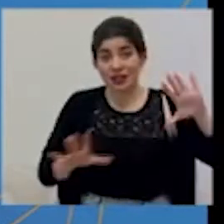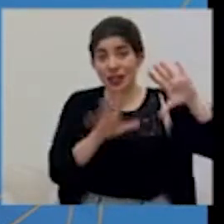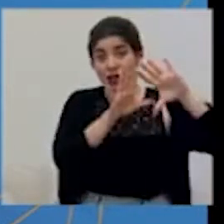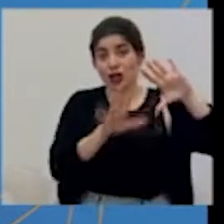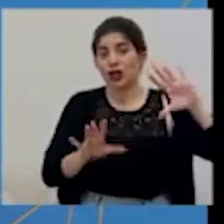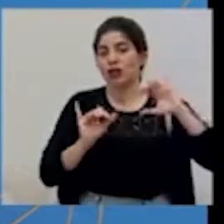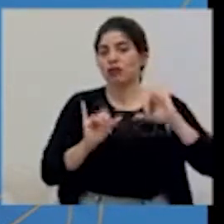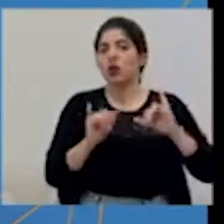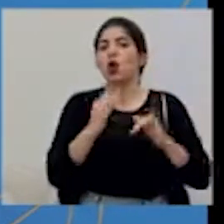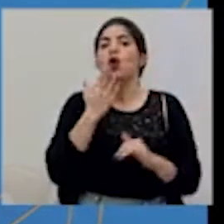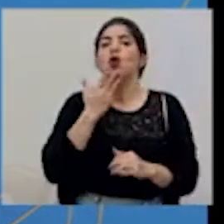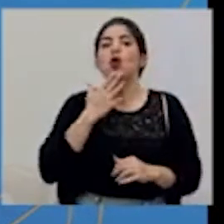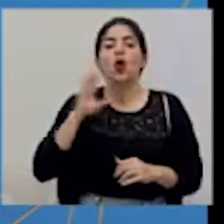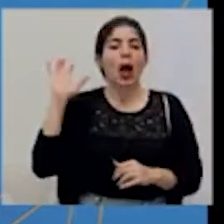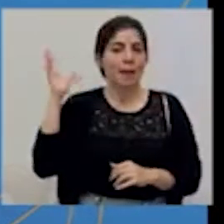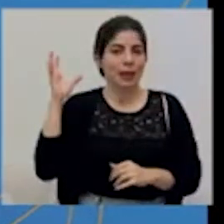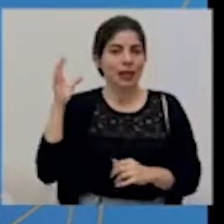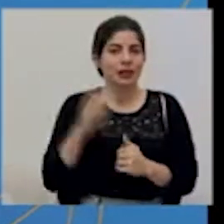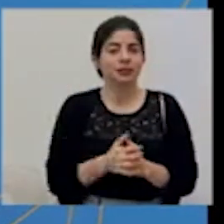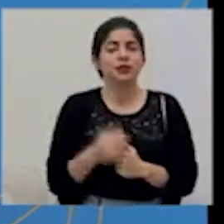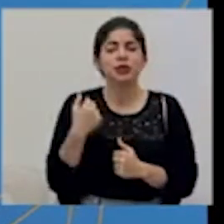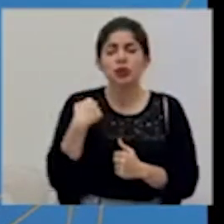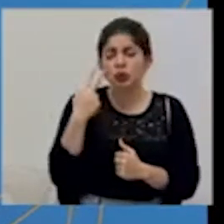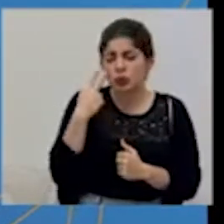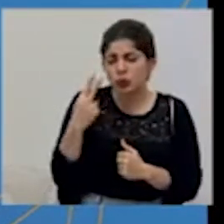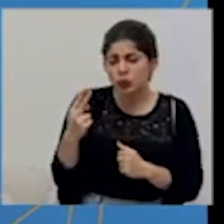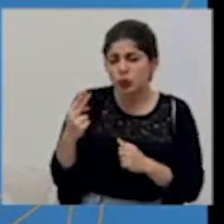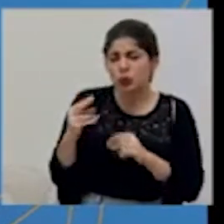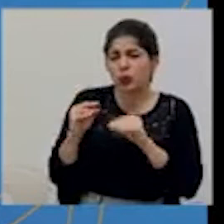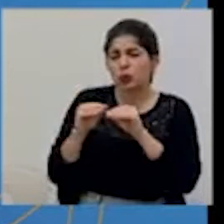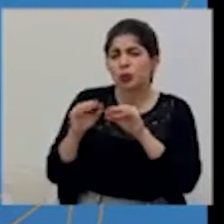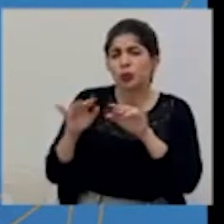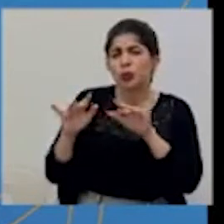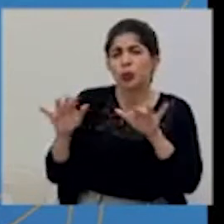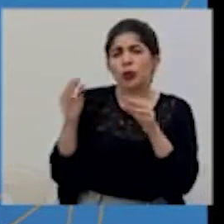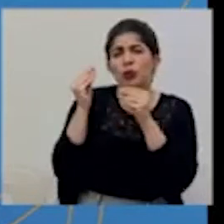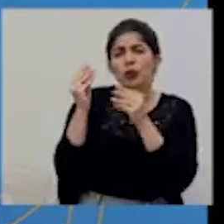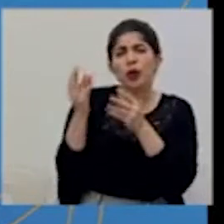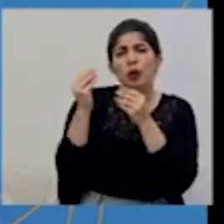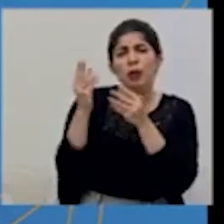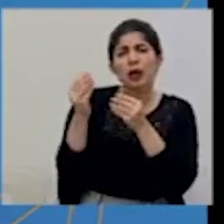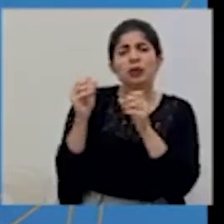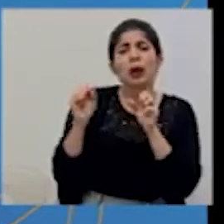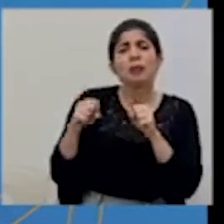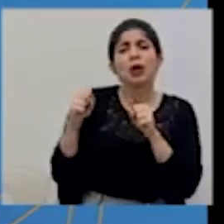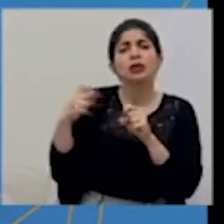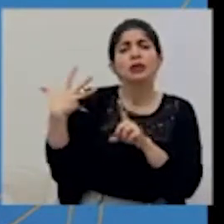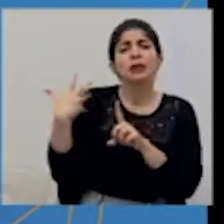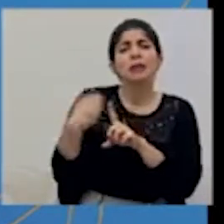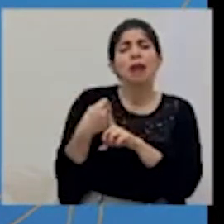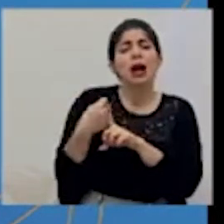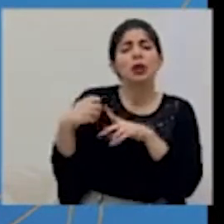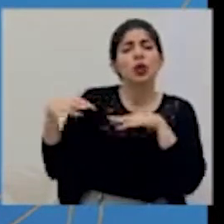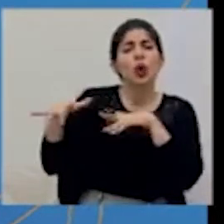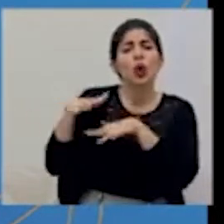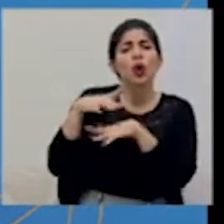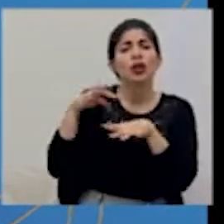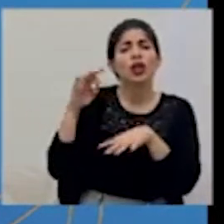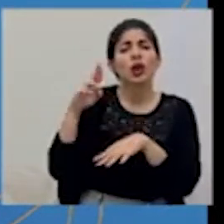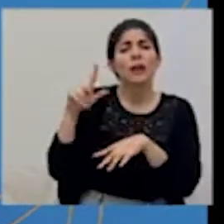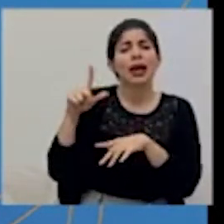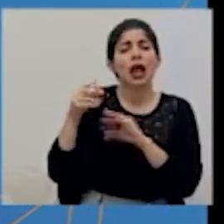amarilla. Ha estado circulando información sobre el posible impacto de la onda tropical número